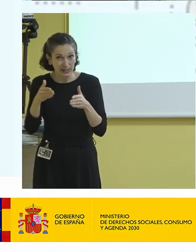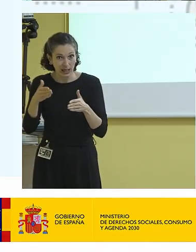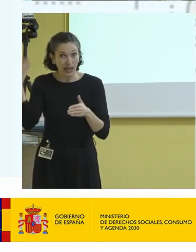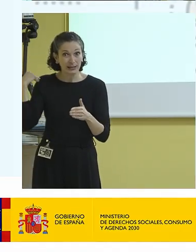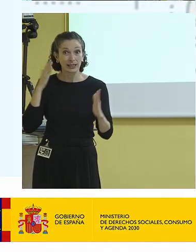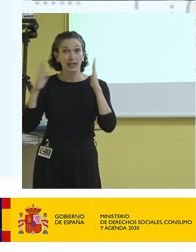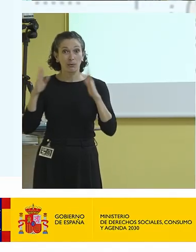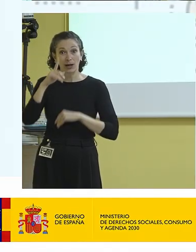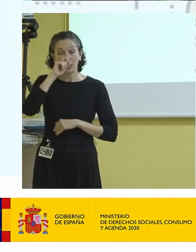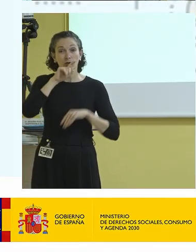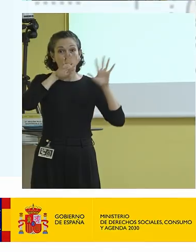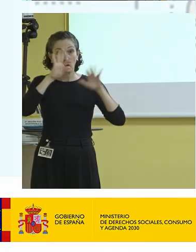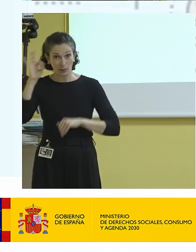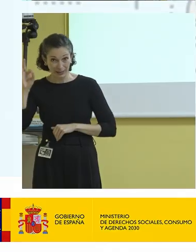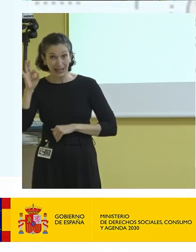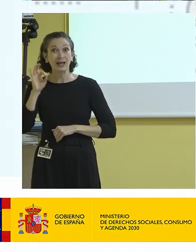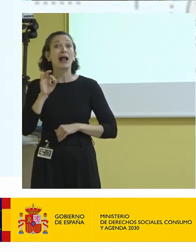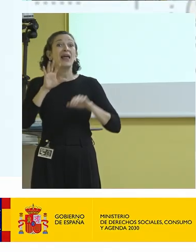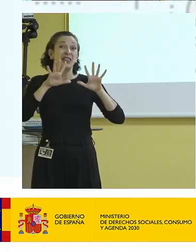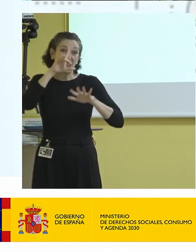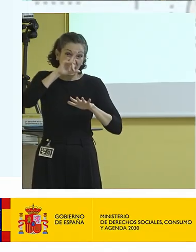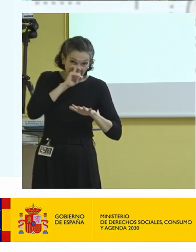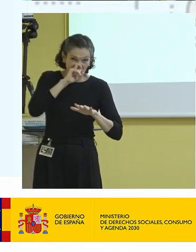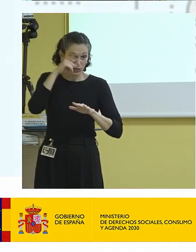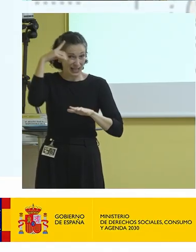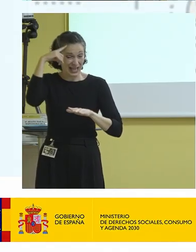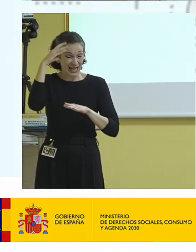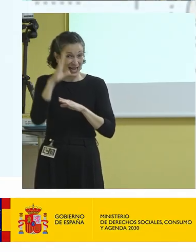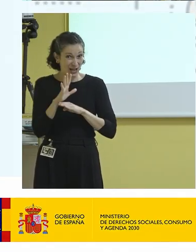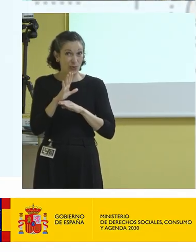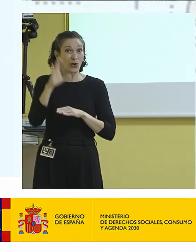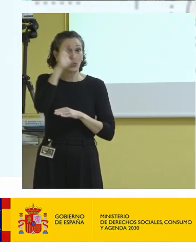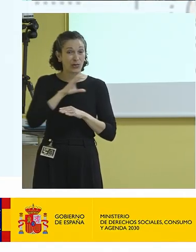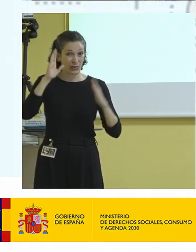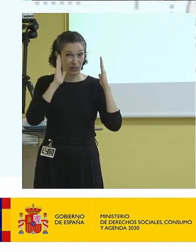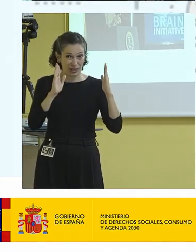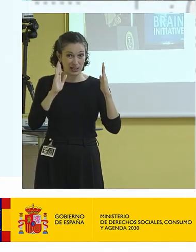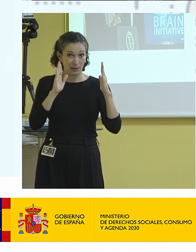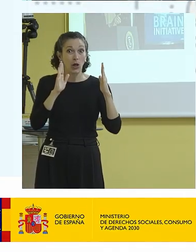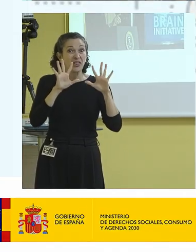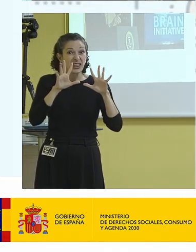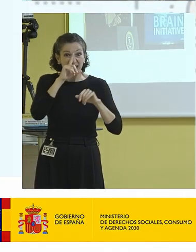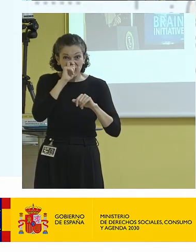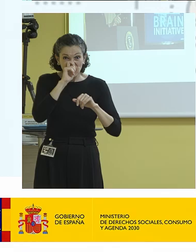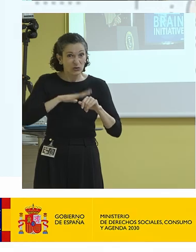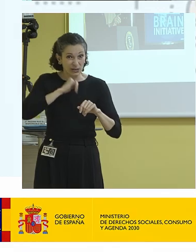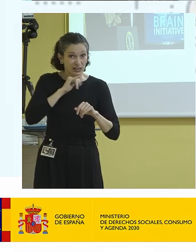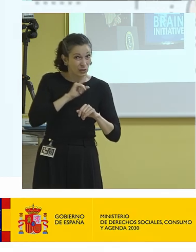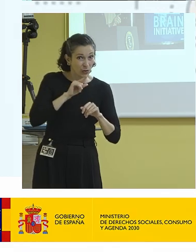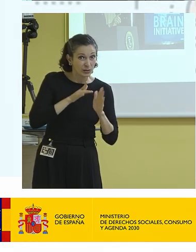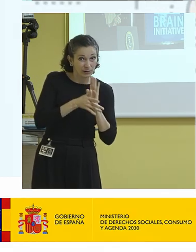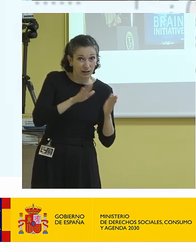90 era la década de la neurociencia, pero como pasó la década y no conseguimos todo, pues ya hemos pasado al siglo. Yo a este paso iremos al milenio si seguimos así. Entonces,